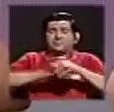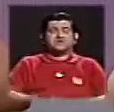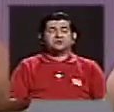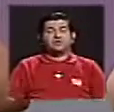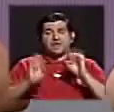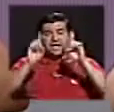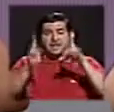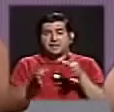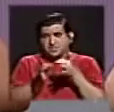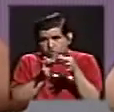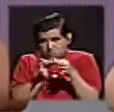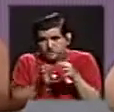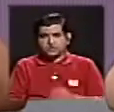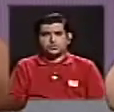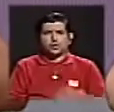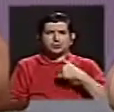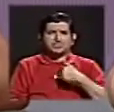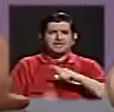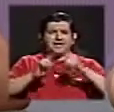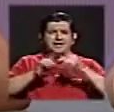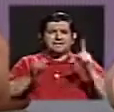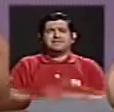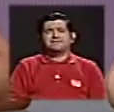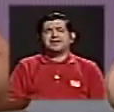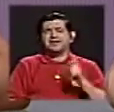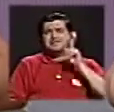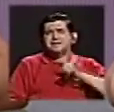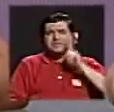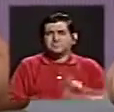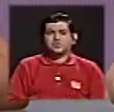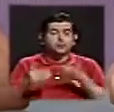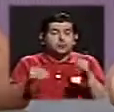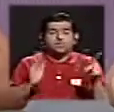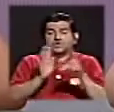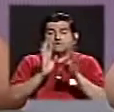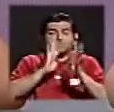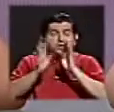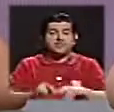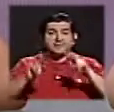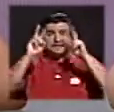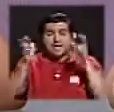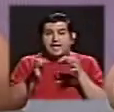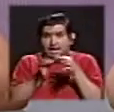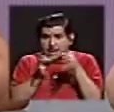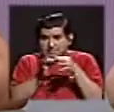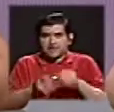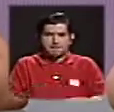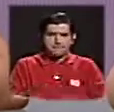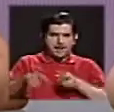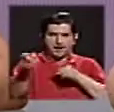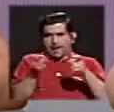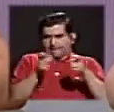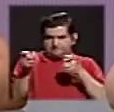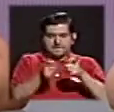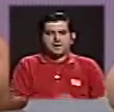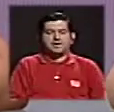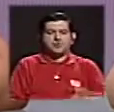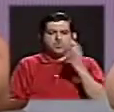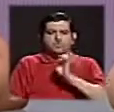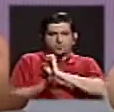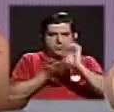educación sexual, porque hay toda una serie de tabús, de mitos respecto al tema de la sexualidad, al manejo de los de